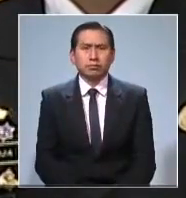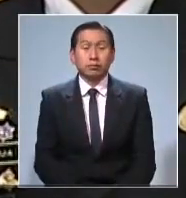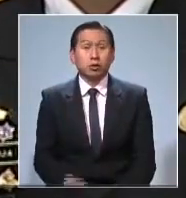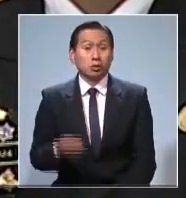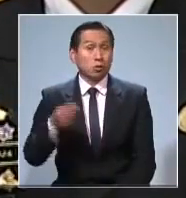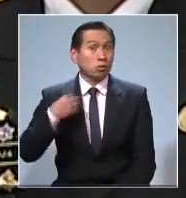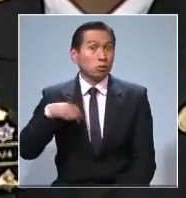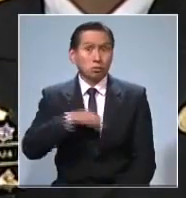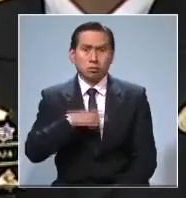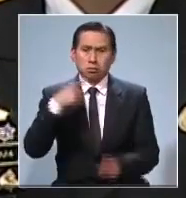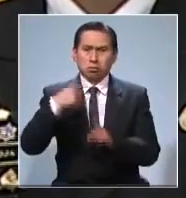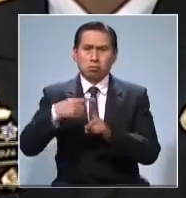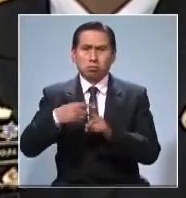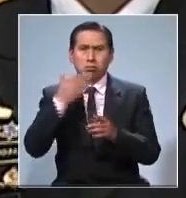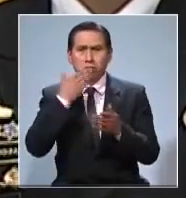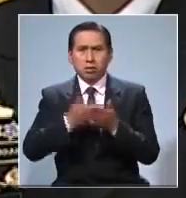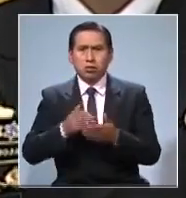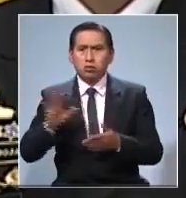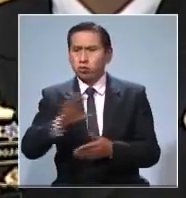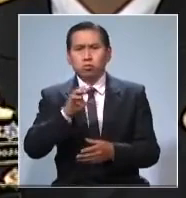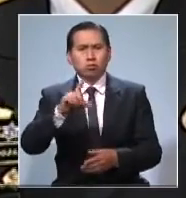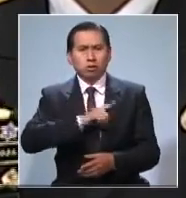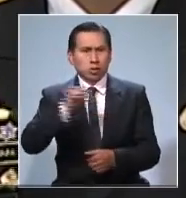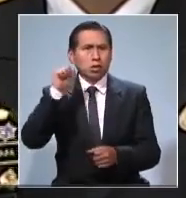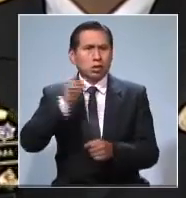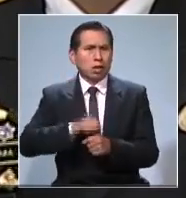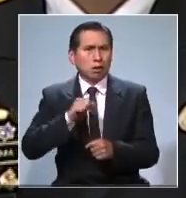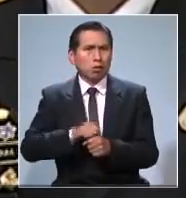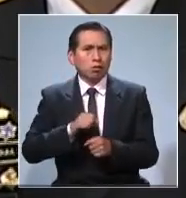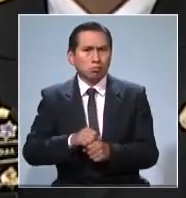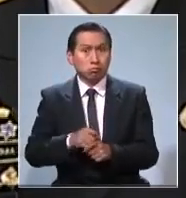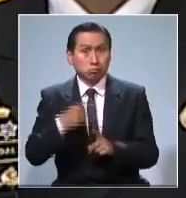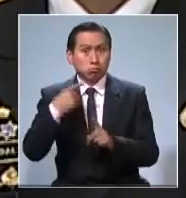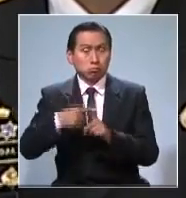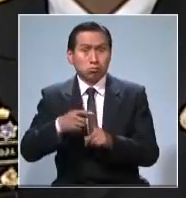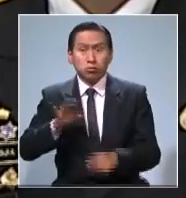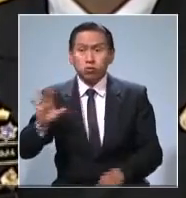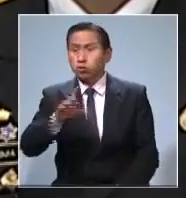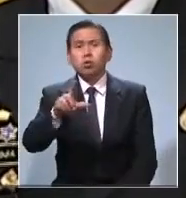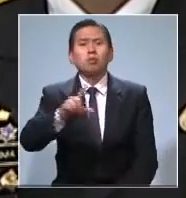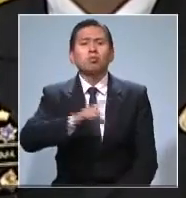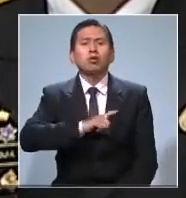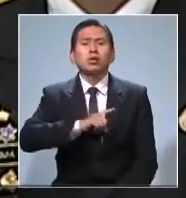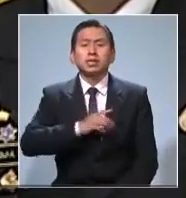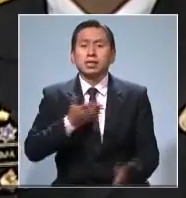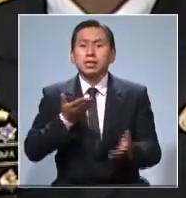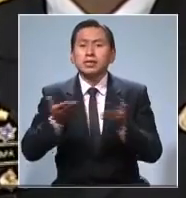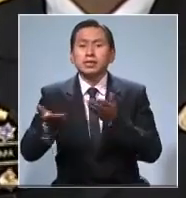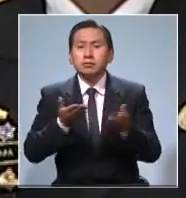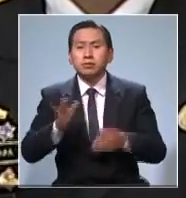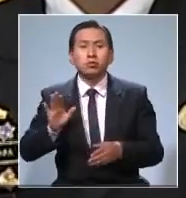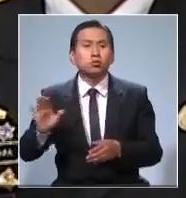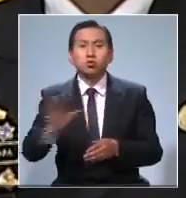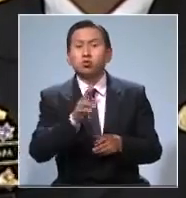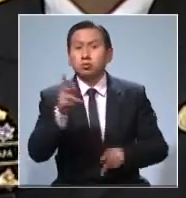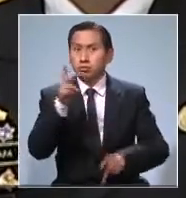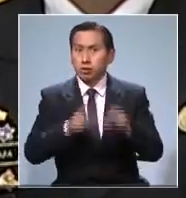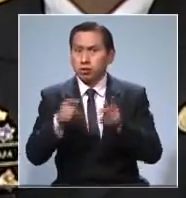Nosotros valoramos mucho el trabajo del policía, de aquel policía al servicio de su